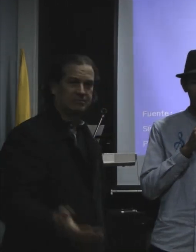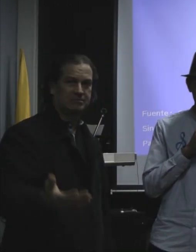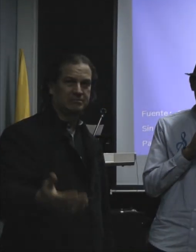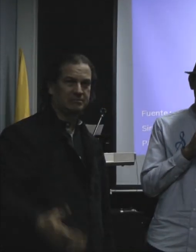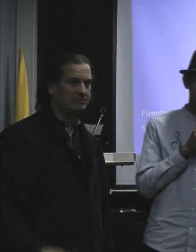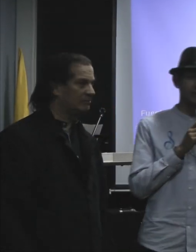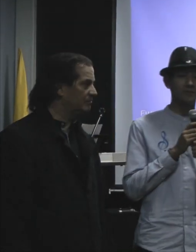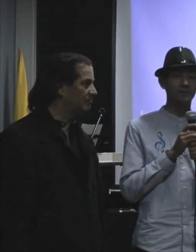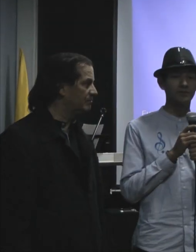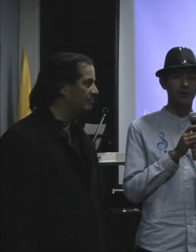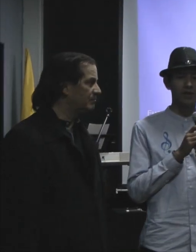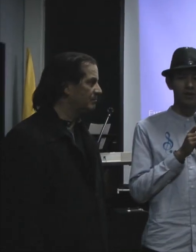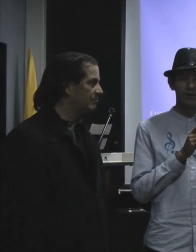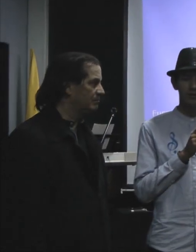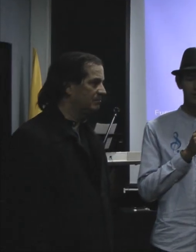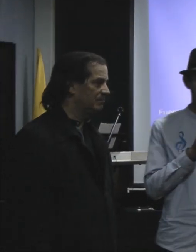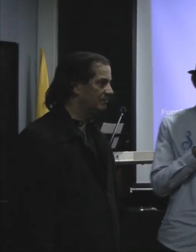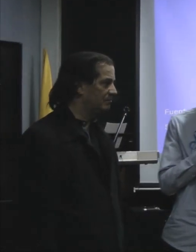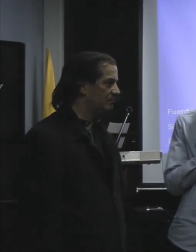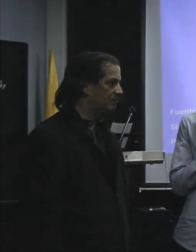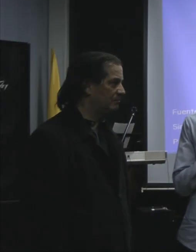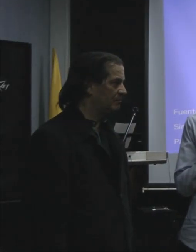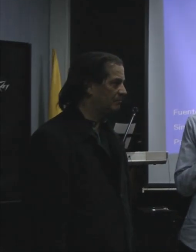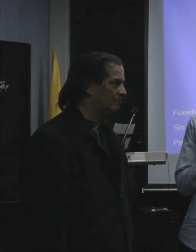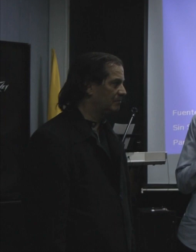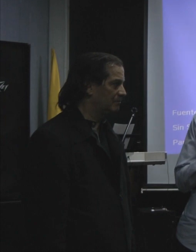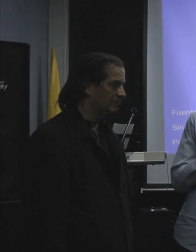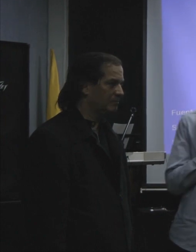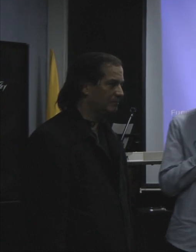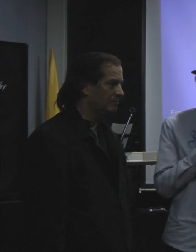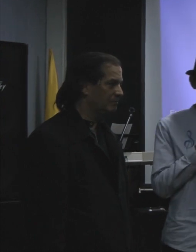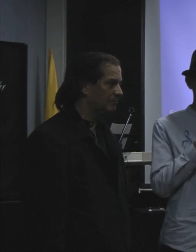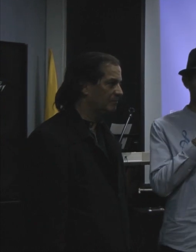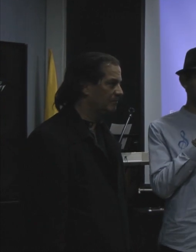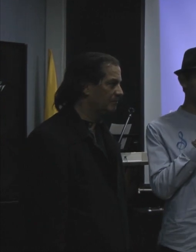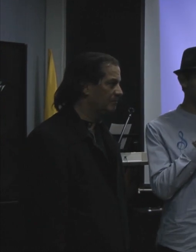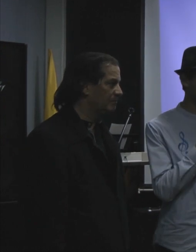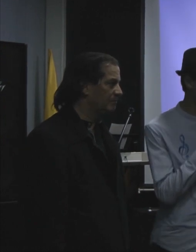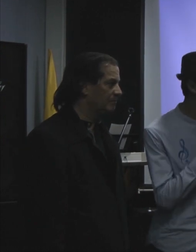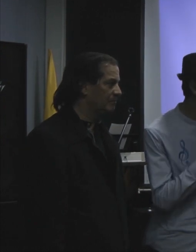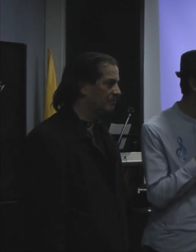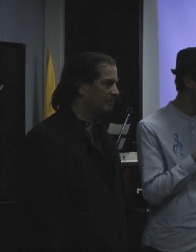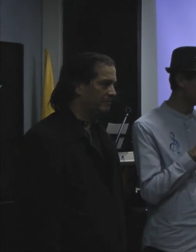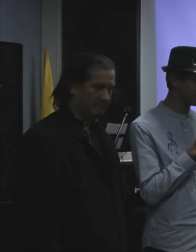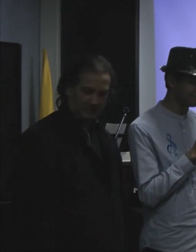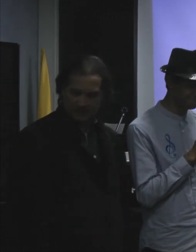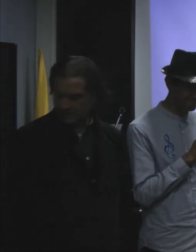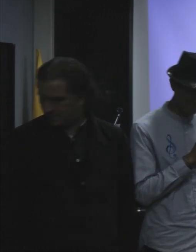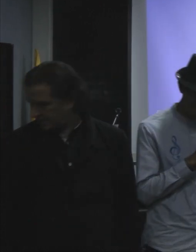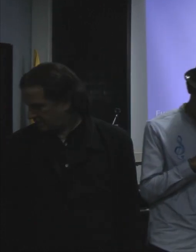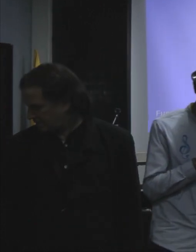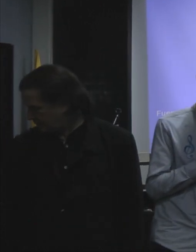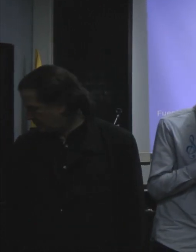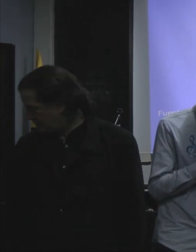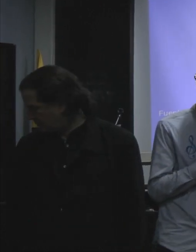Mi nombre es Juan Camilo Aza, soy pianista de grupo Música Sin Límites.